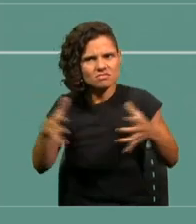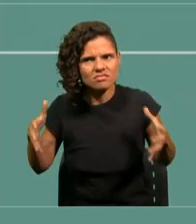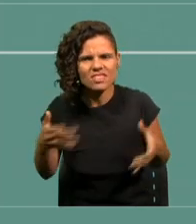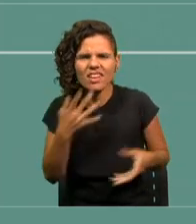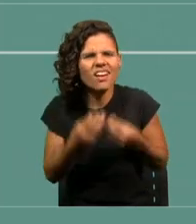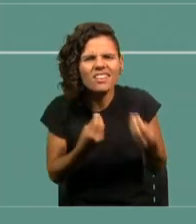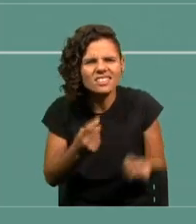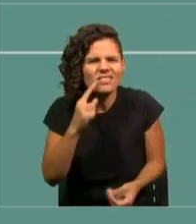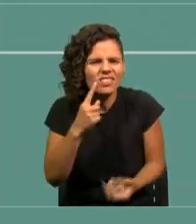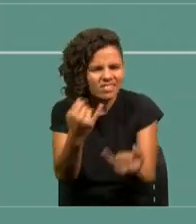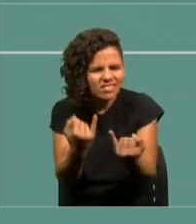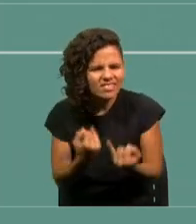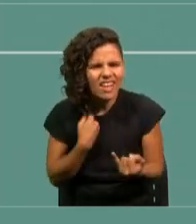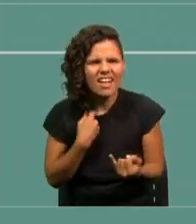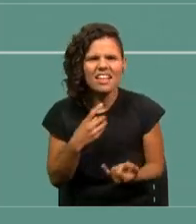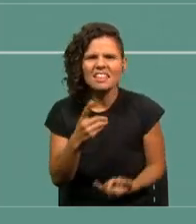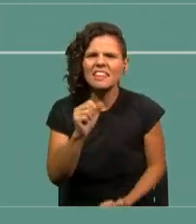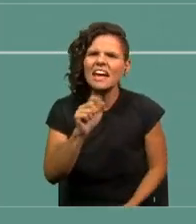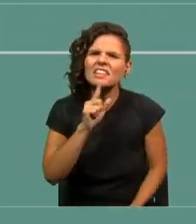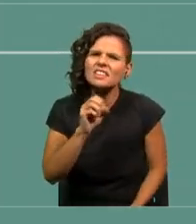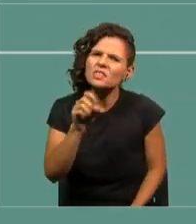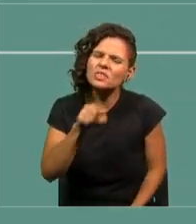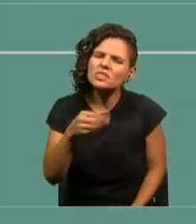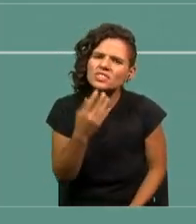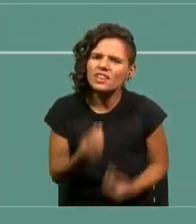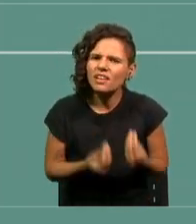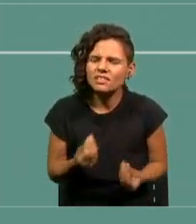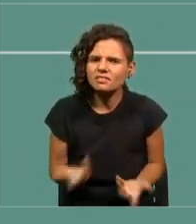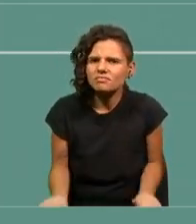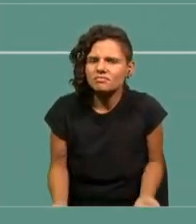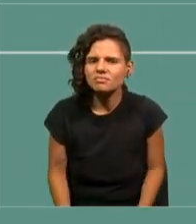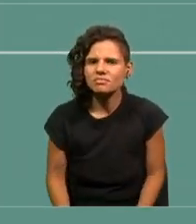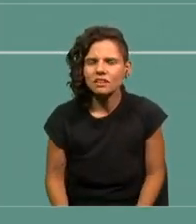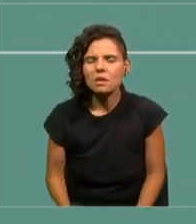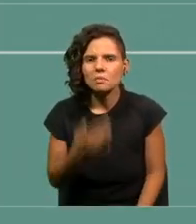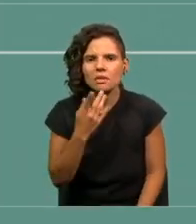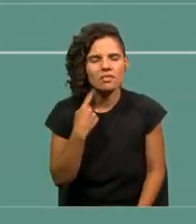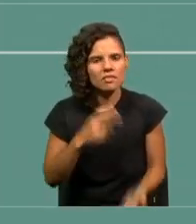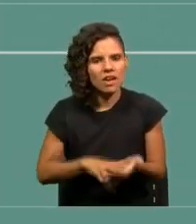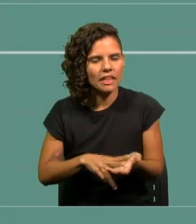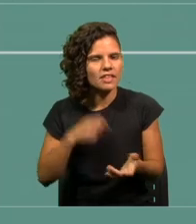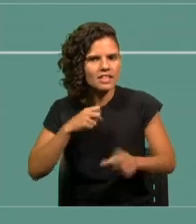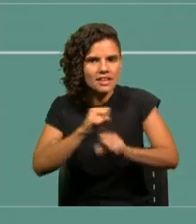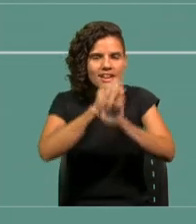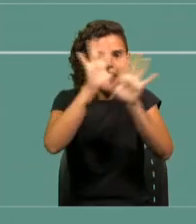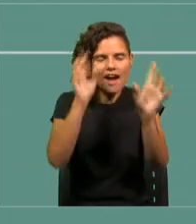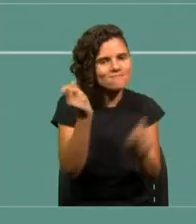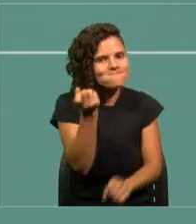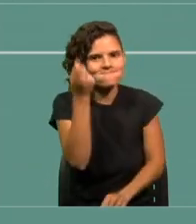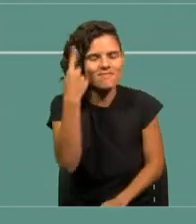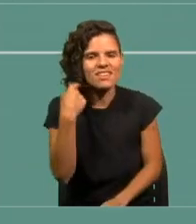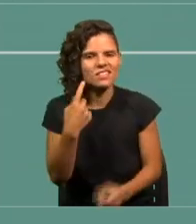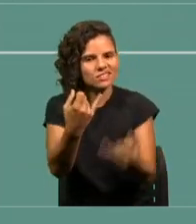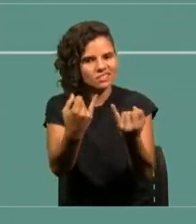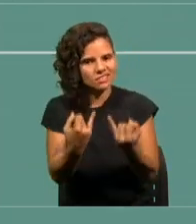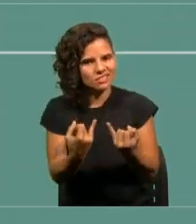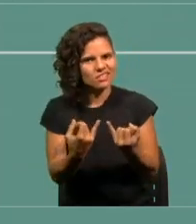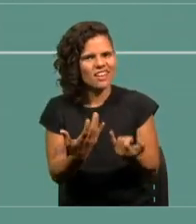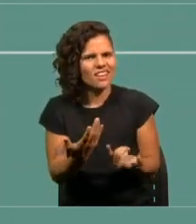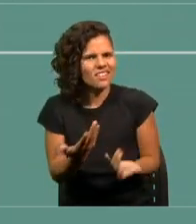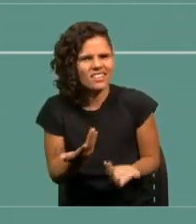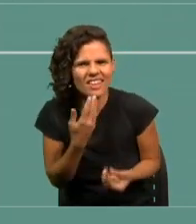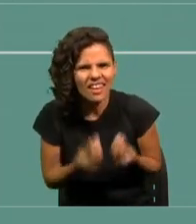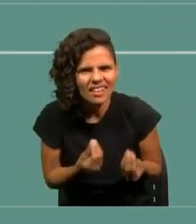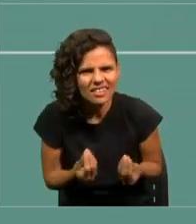cierto por qué no tenemos claro bien qué es lo que podemos entender por un dato